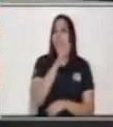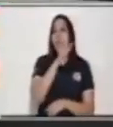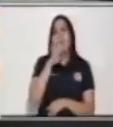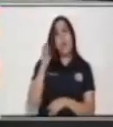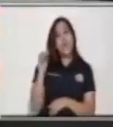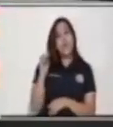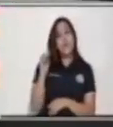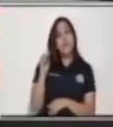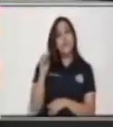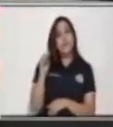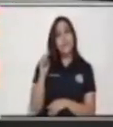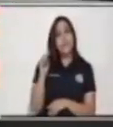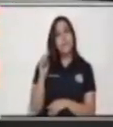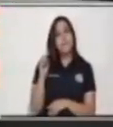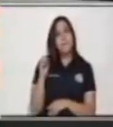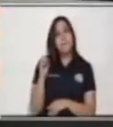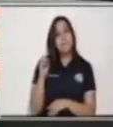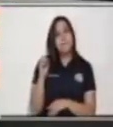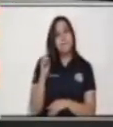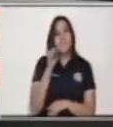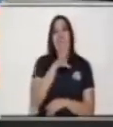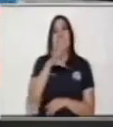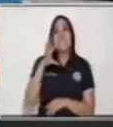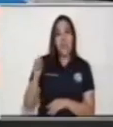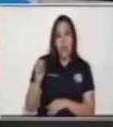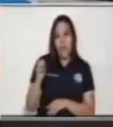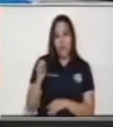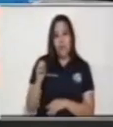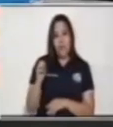40. ¿Qué va después? 50,